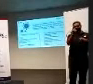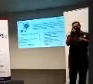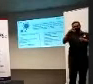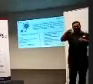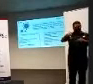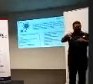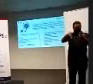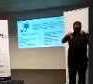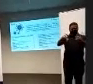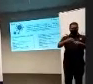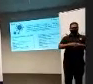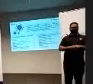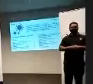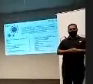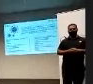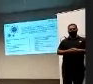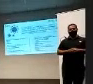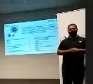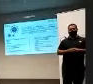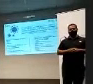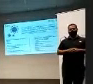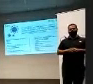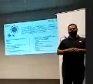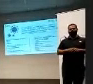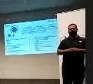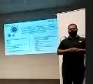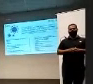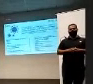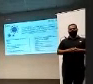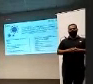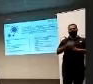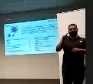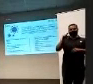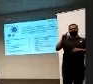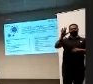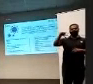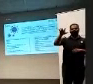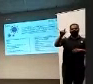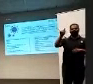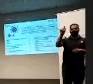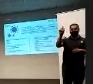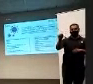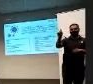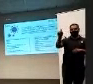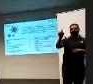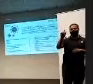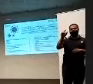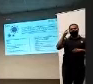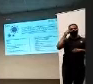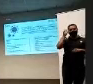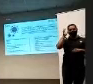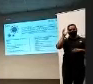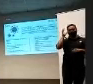de neumonía que fue específicamente en la República Popular de China, Wuhan. A partir de ahí, entonces,